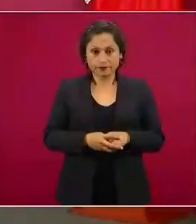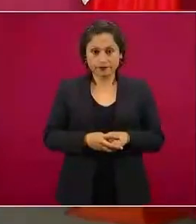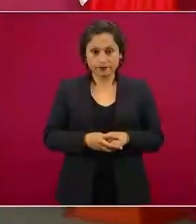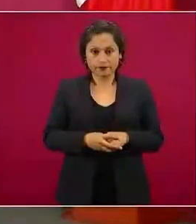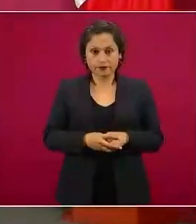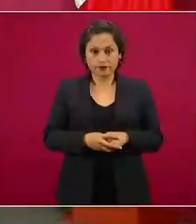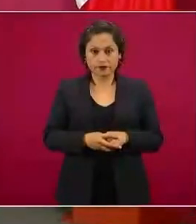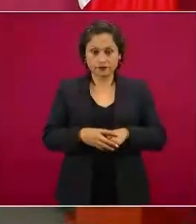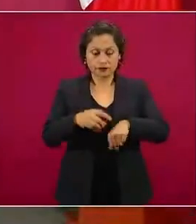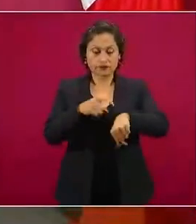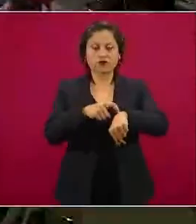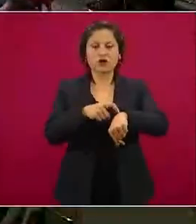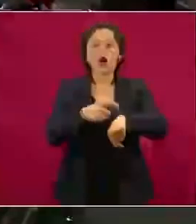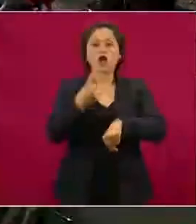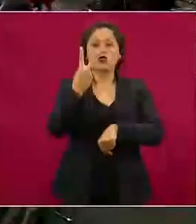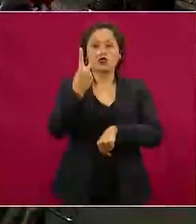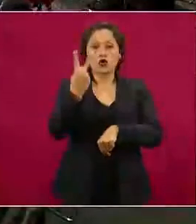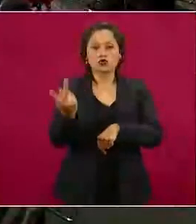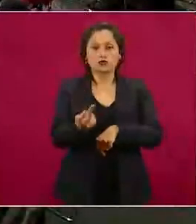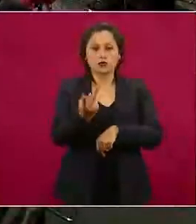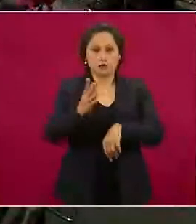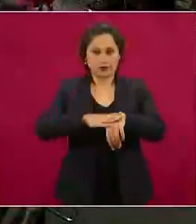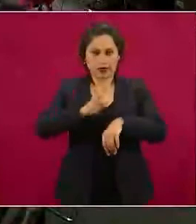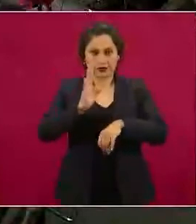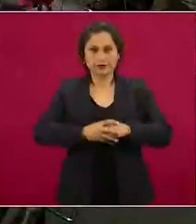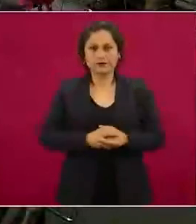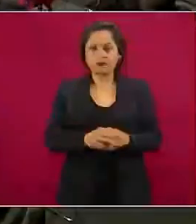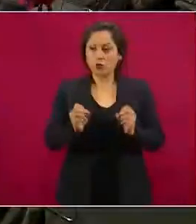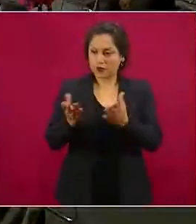Nos queda para dos. A ver, la compañera.